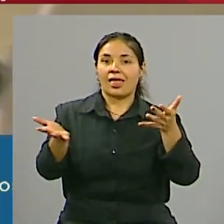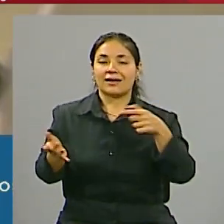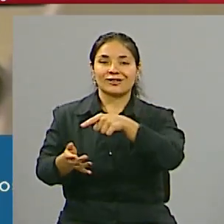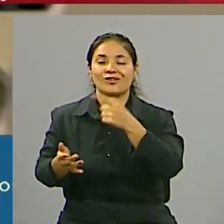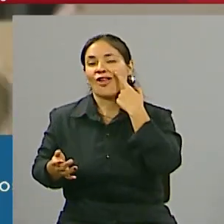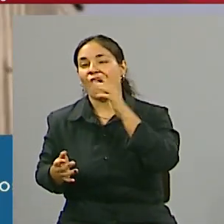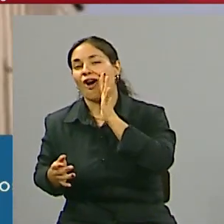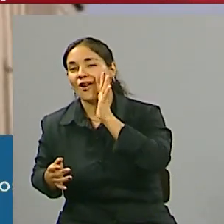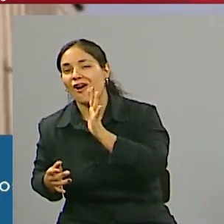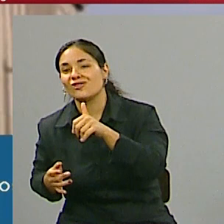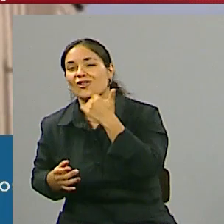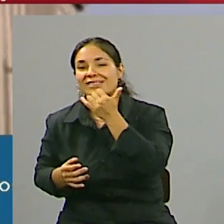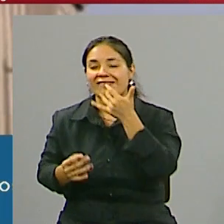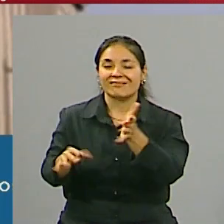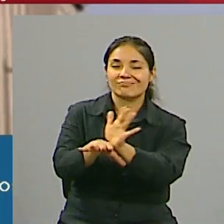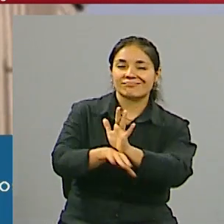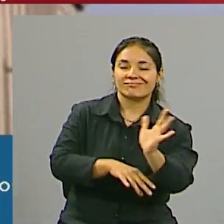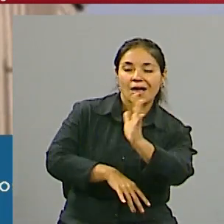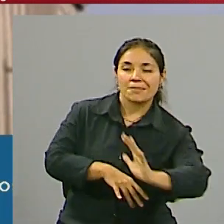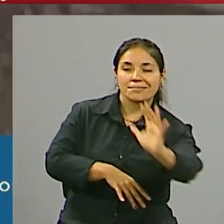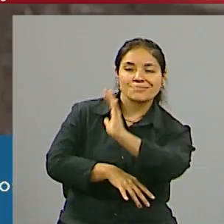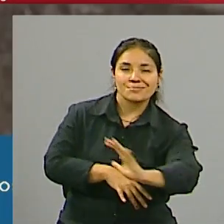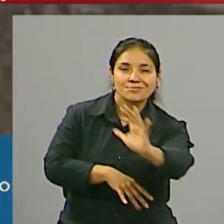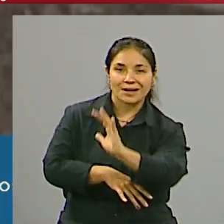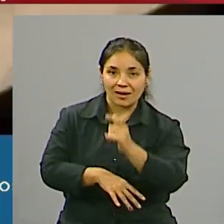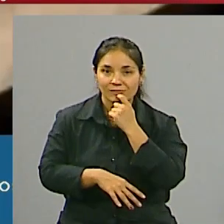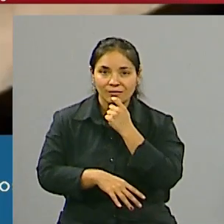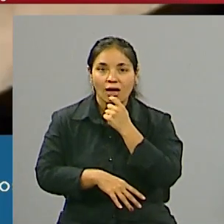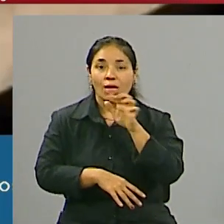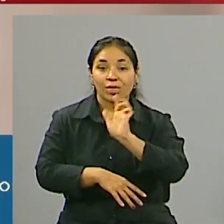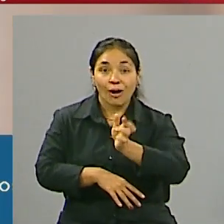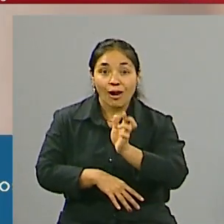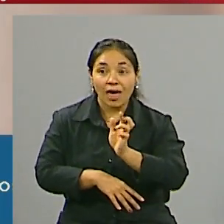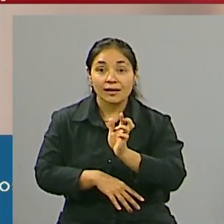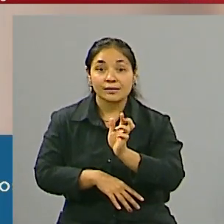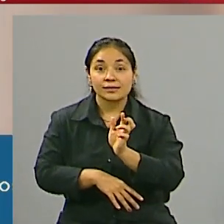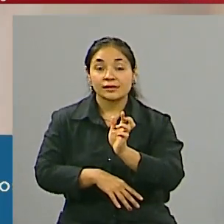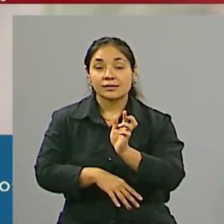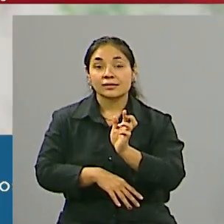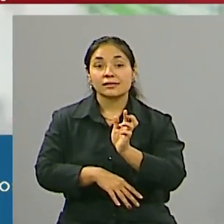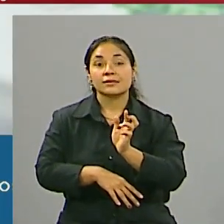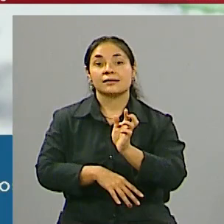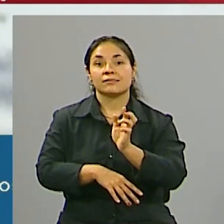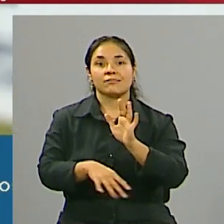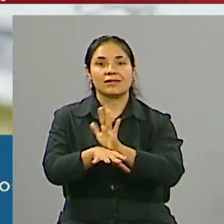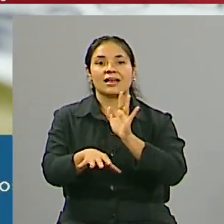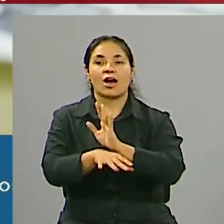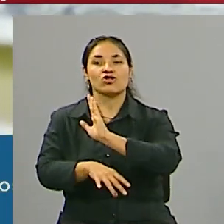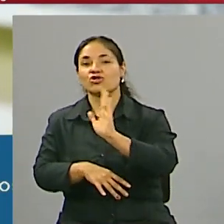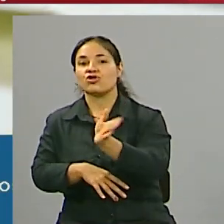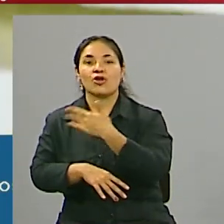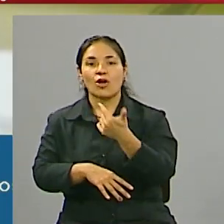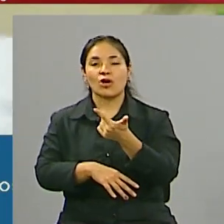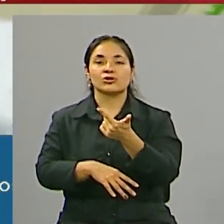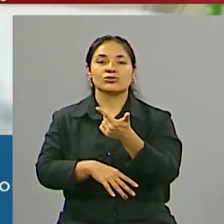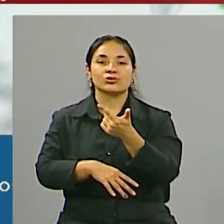de eso, ¿no? Hay como una idea de que dolarizar implicaría, bueno, que todos pasásemos a ganar en dólares lo mismo que ganamos